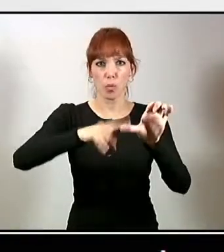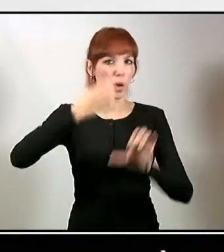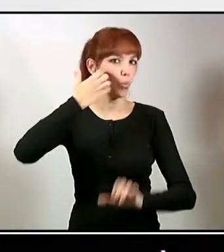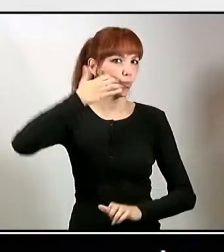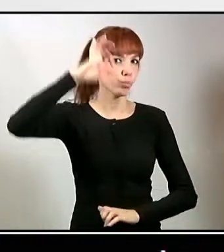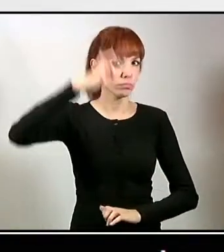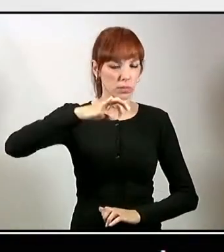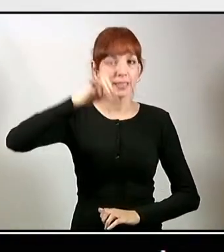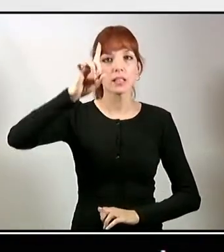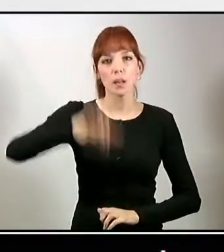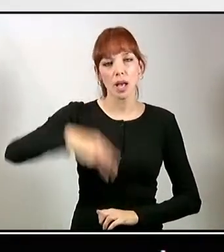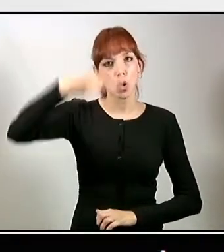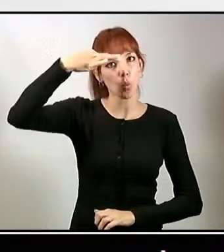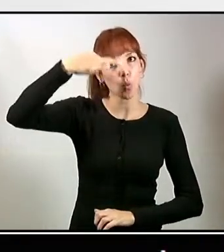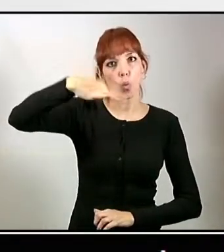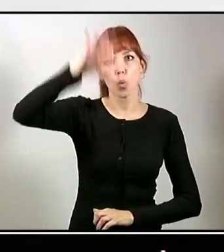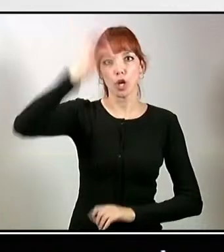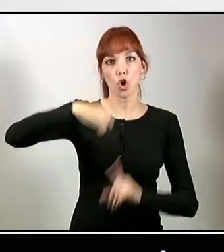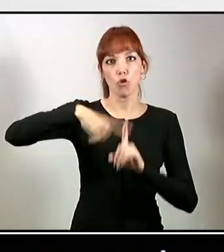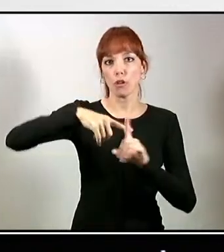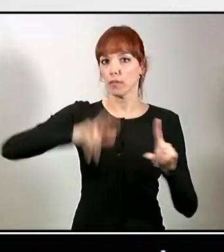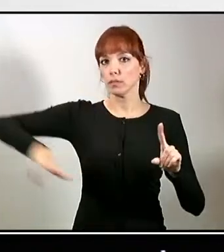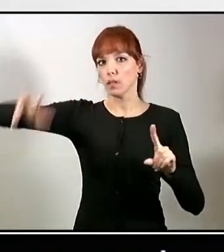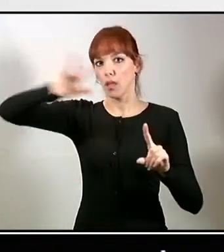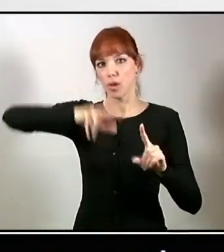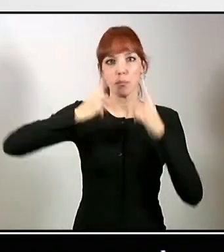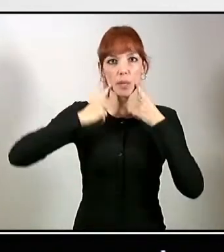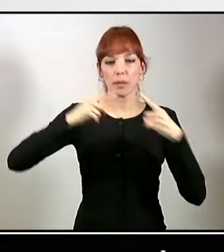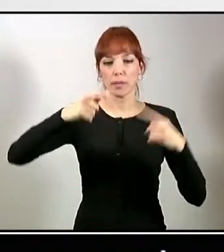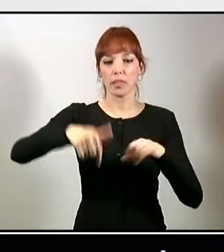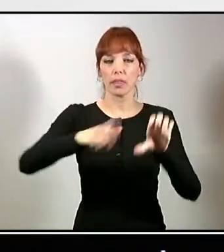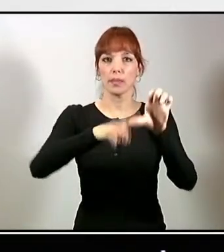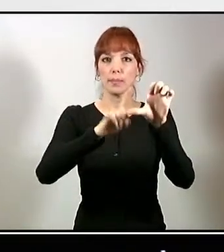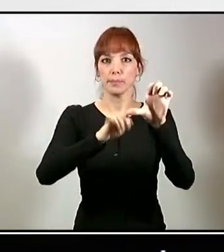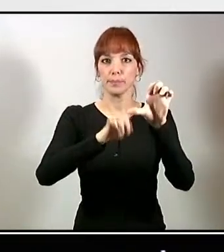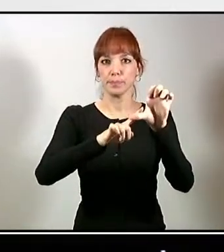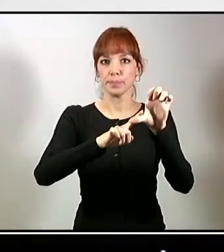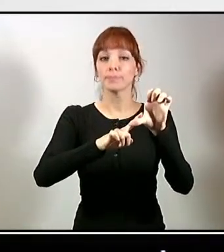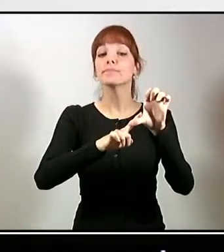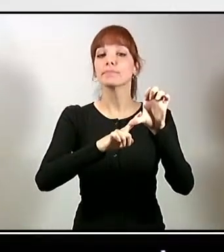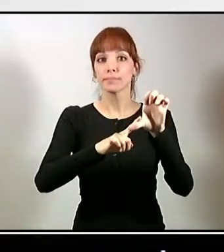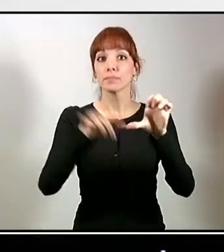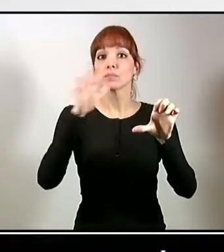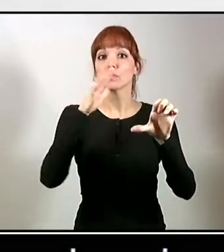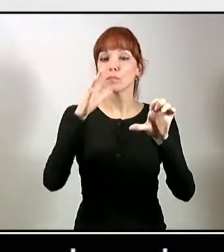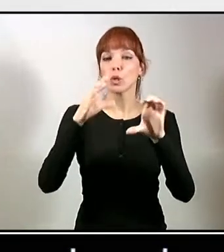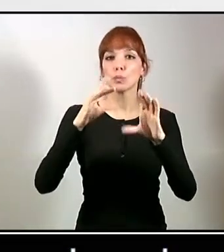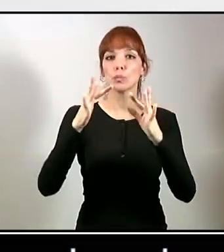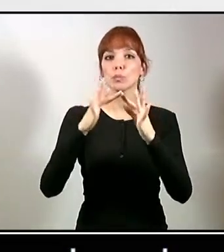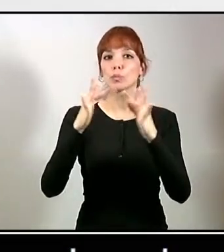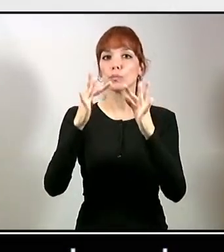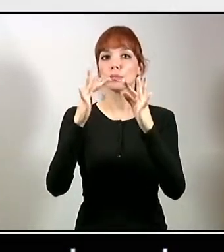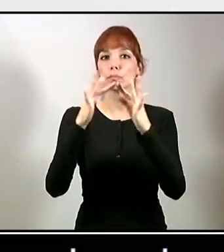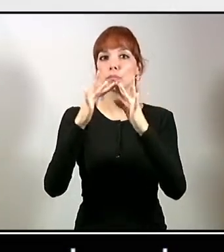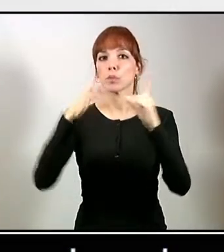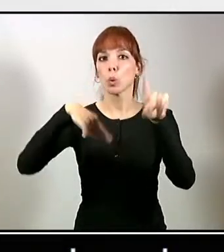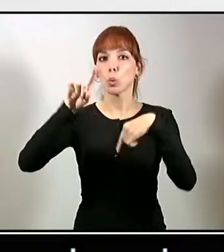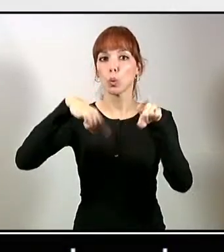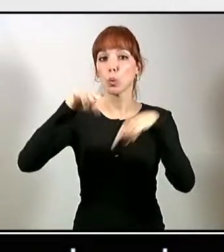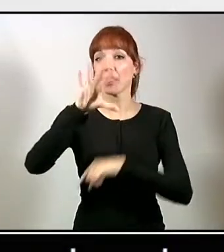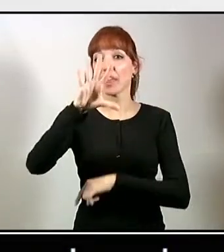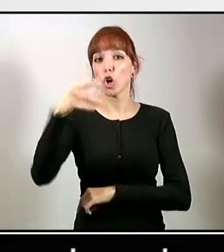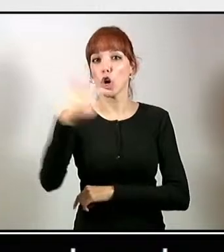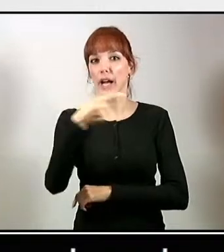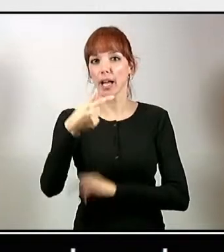que va a ser único a nivel nacional y que va a estar basado en las comunicaciones 5G y que va a permitir ofrecer una